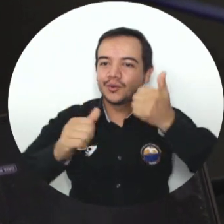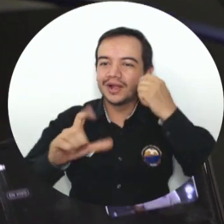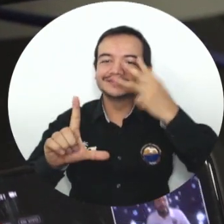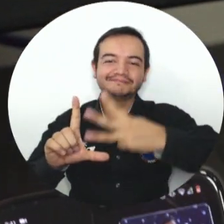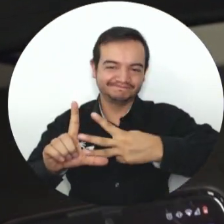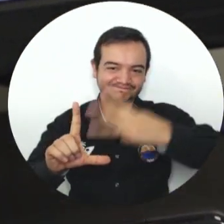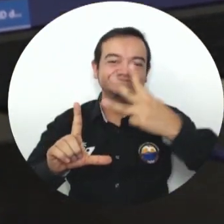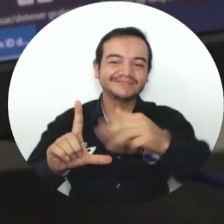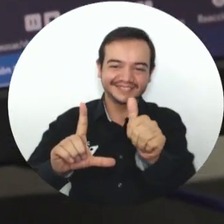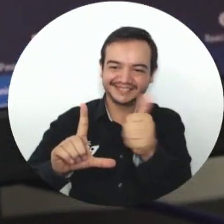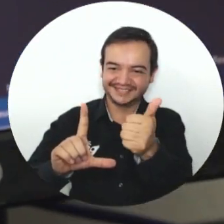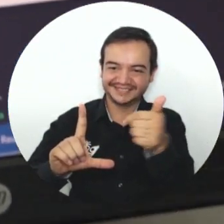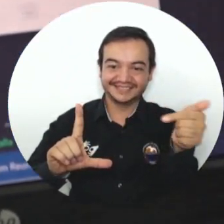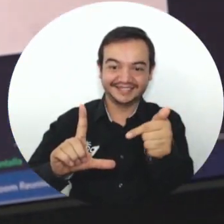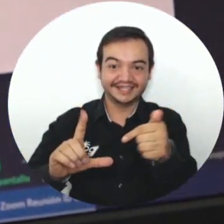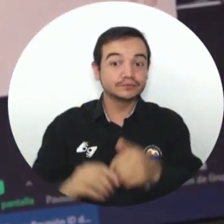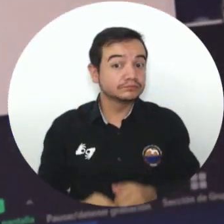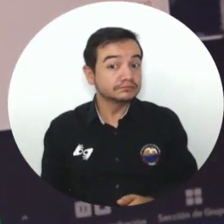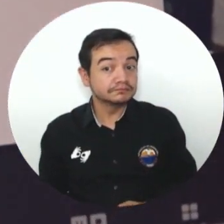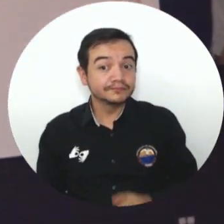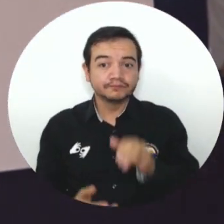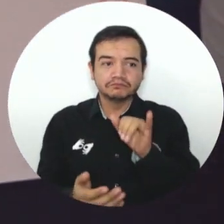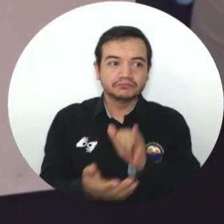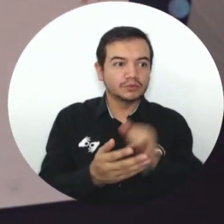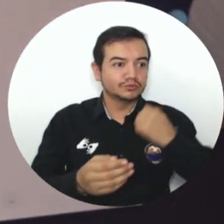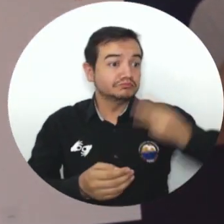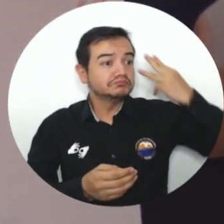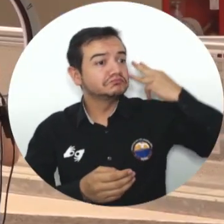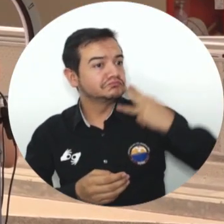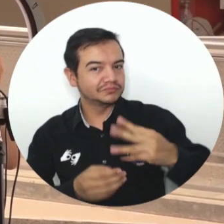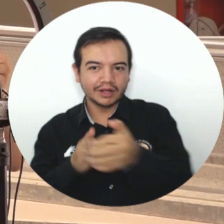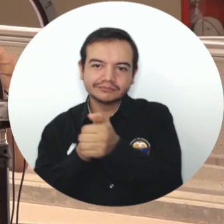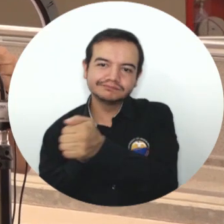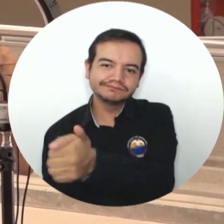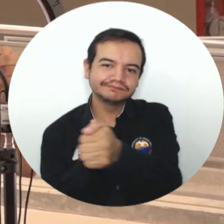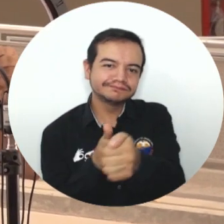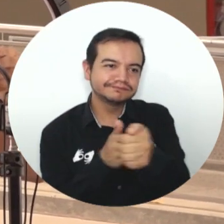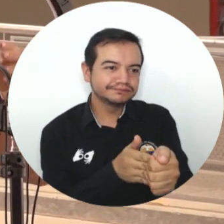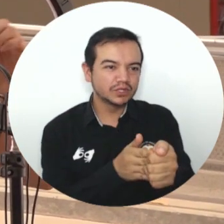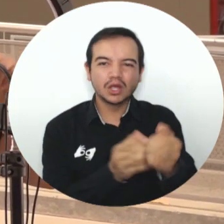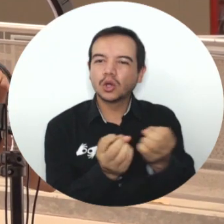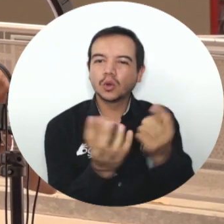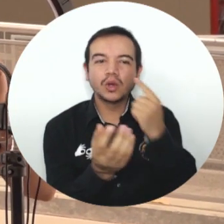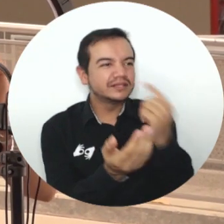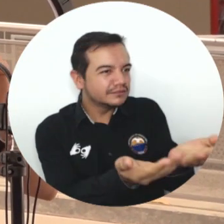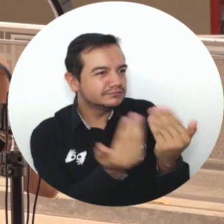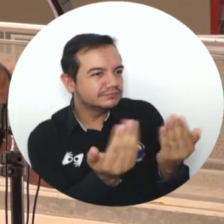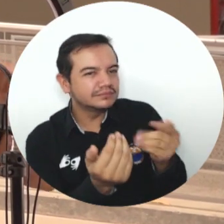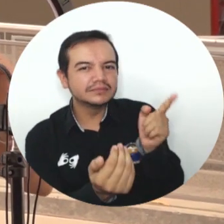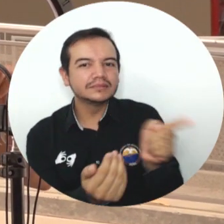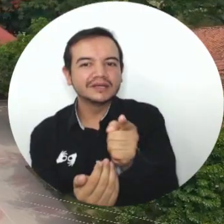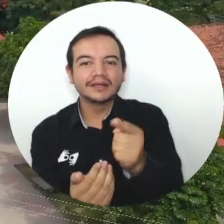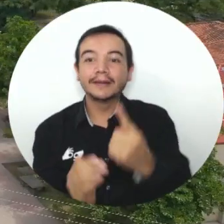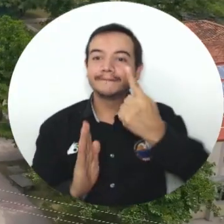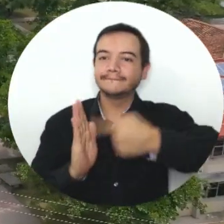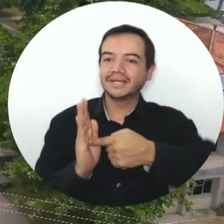nuestro bloque virtual, a bloque 10. Entonces, tenemos 3 días de inducción en la que estamos recibiendo 1.066 estudiantes